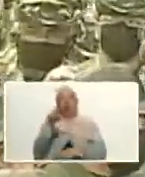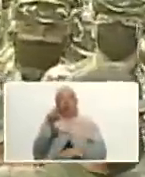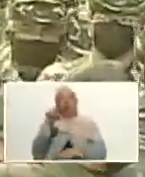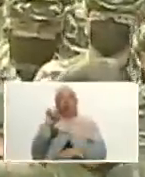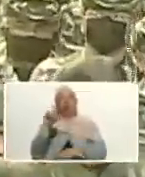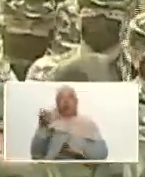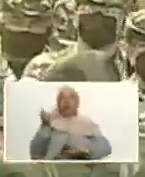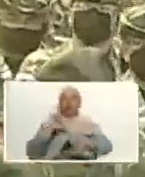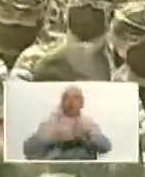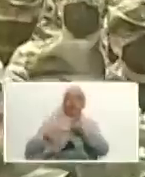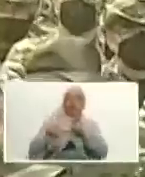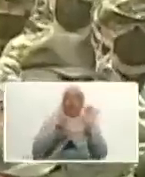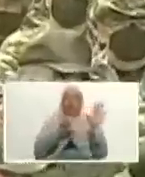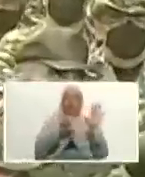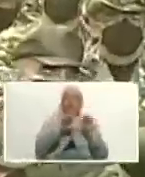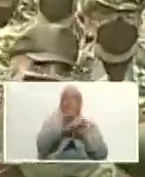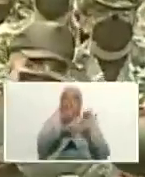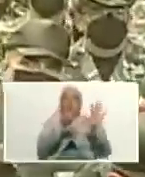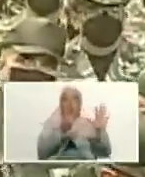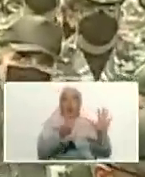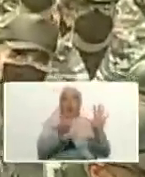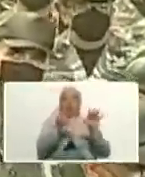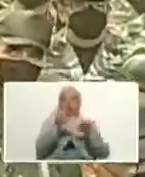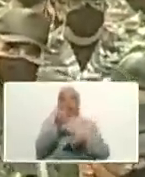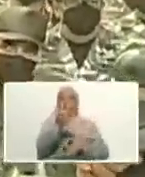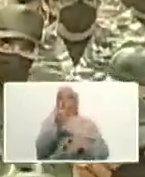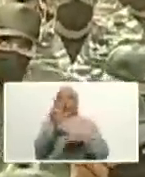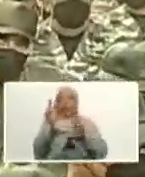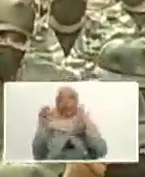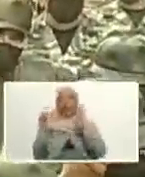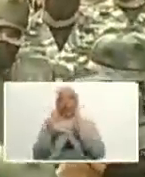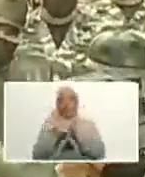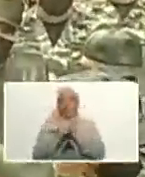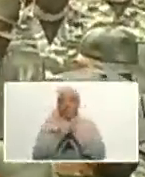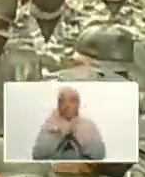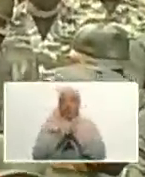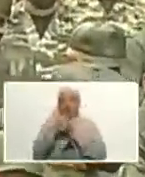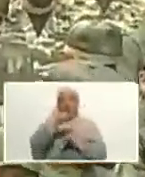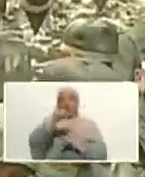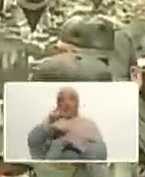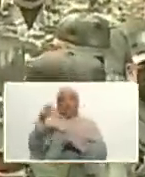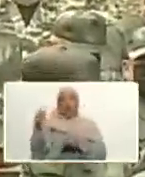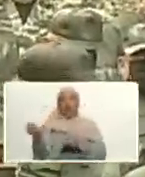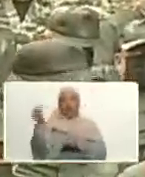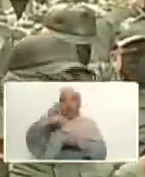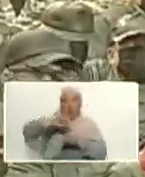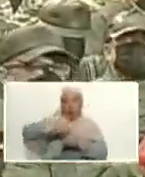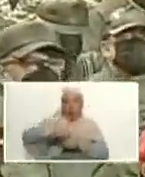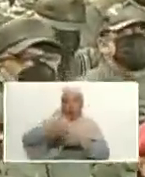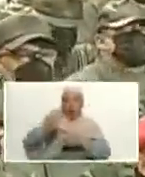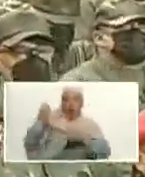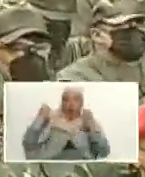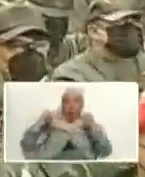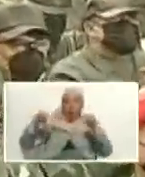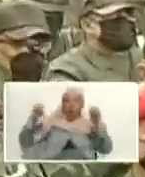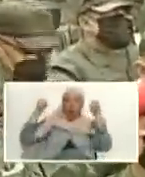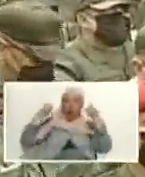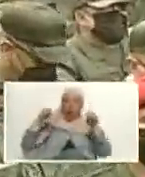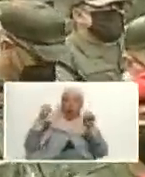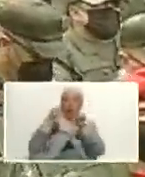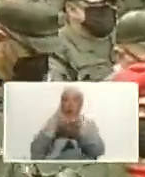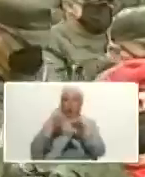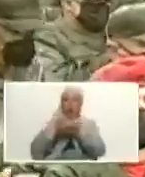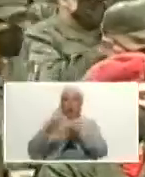tenemos 730.000 milicianos y milicianas incorporados, entrenados, adiestrados